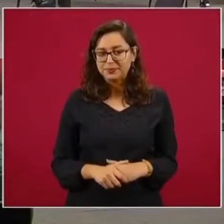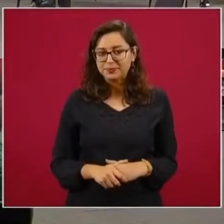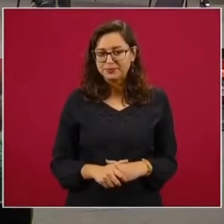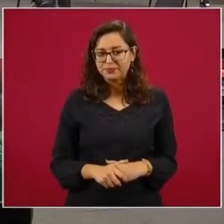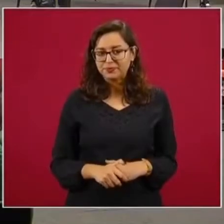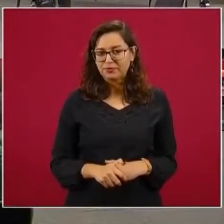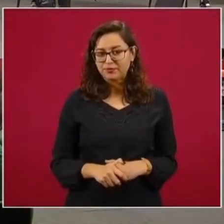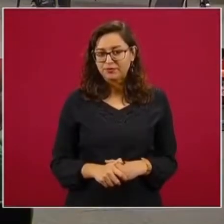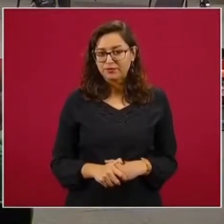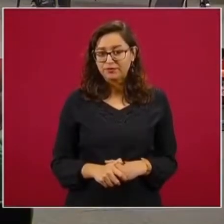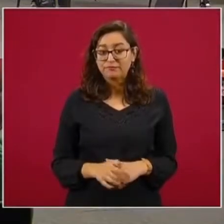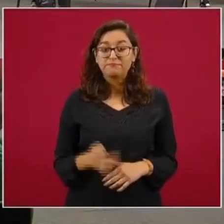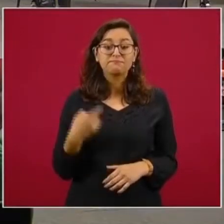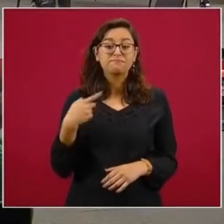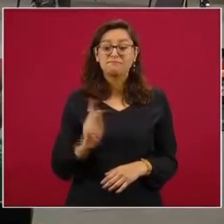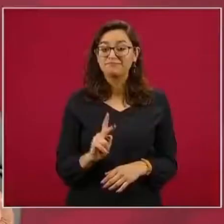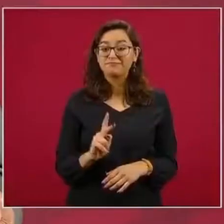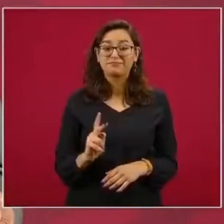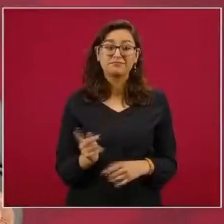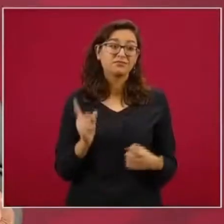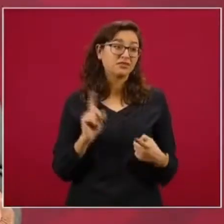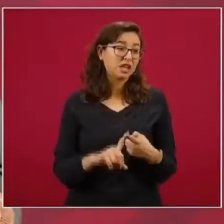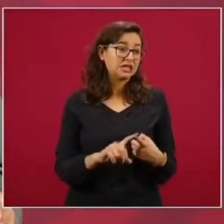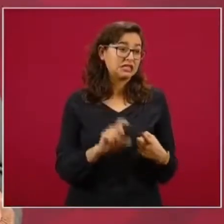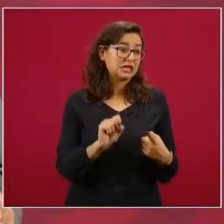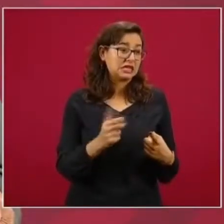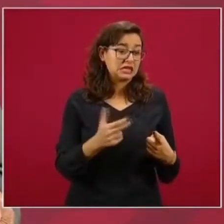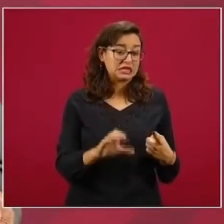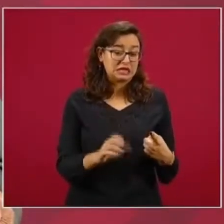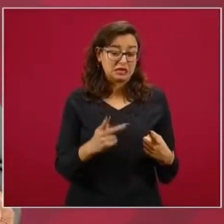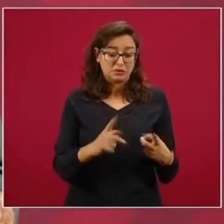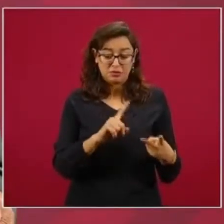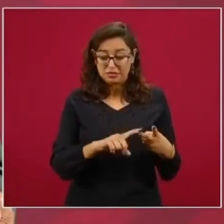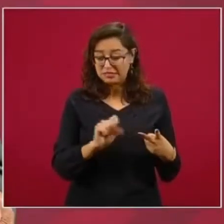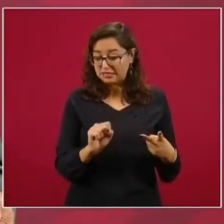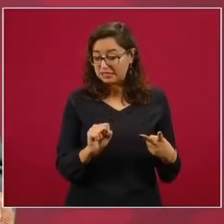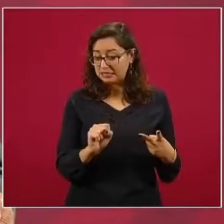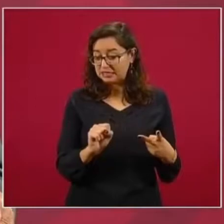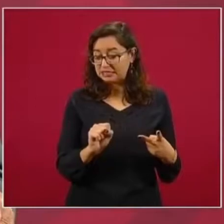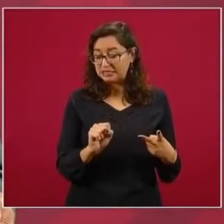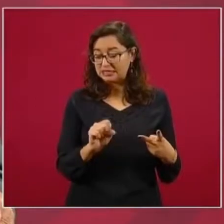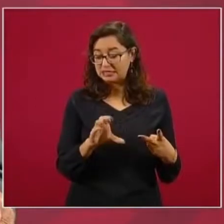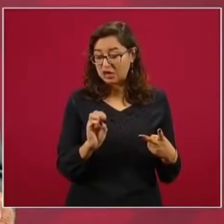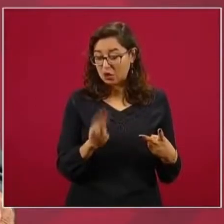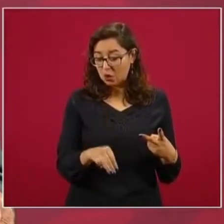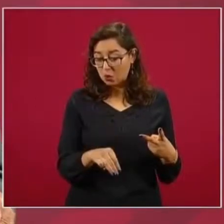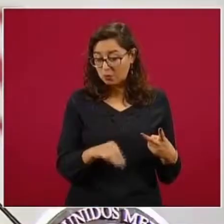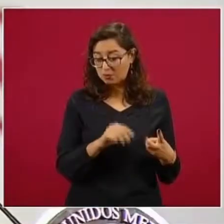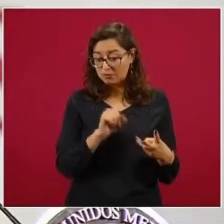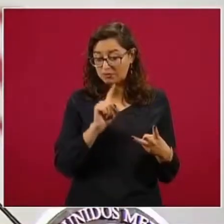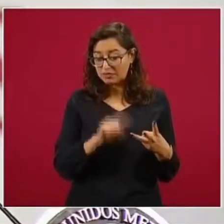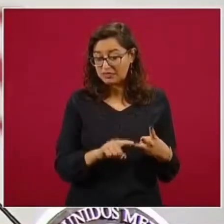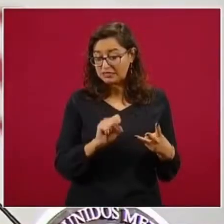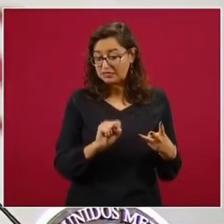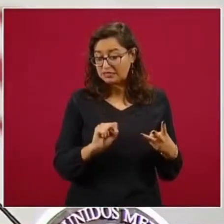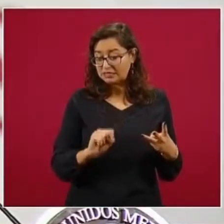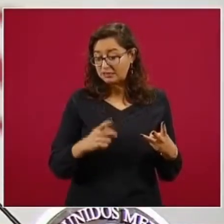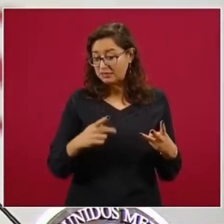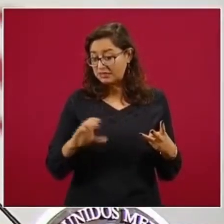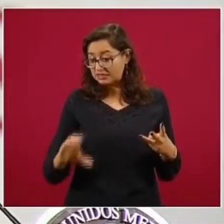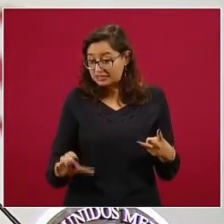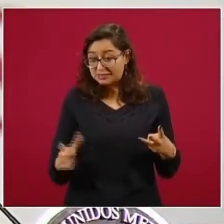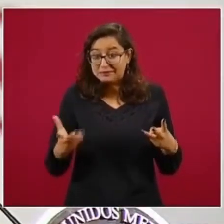Pero esto nos pasa en Hacienda, nos pasa en Economía, bueno, Seguridad Pública.